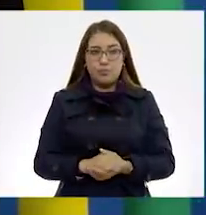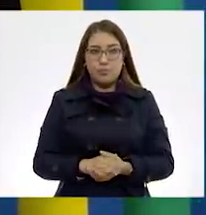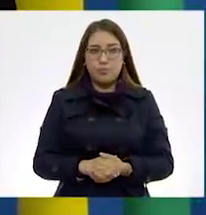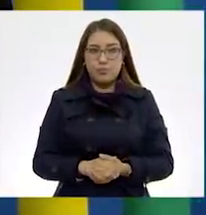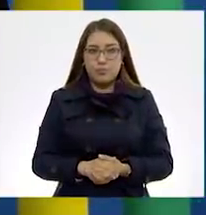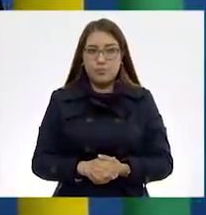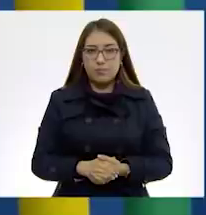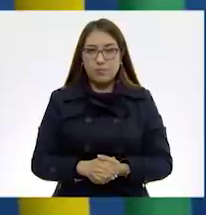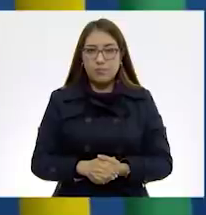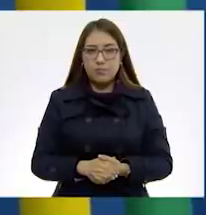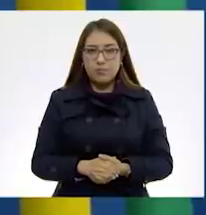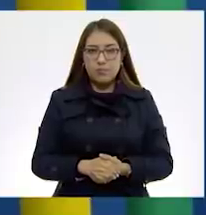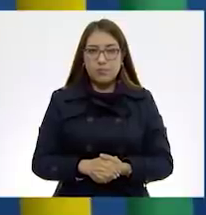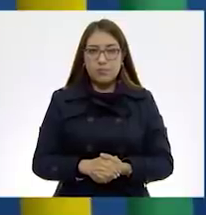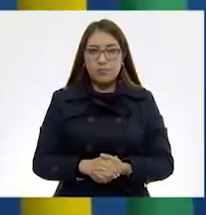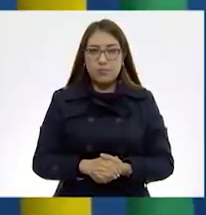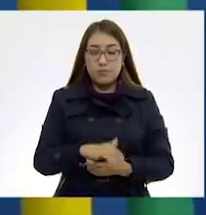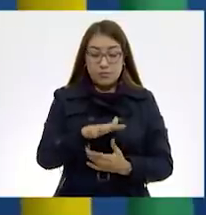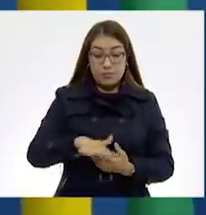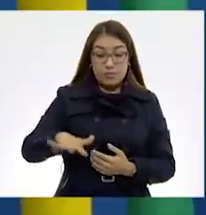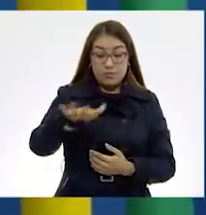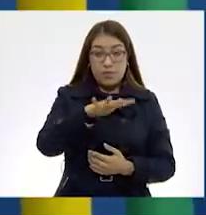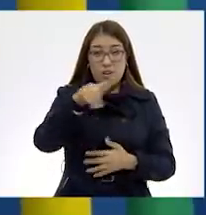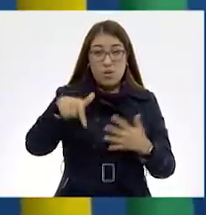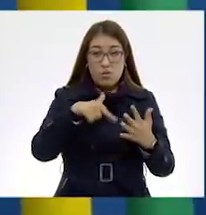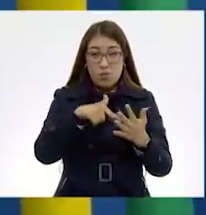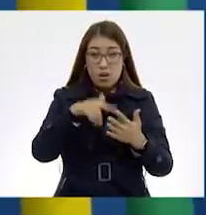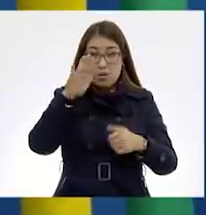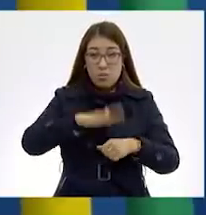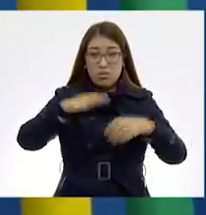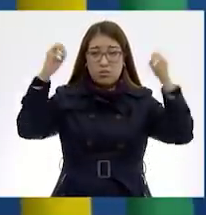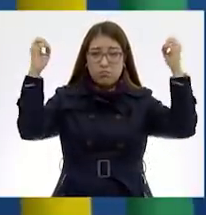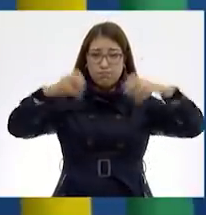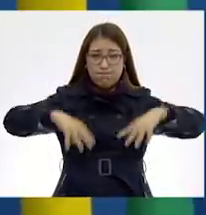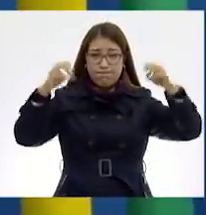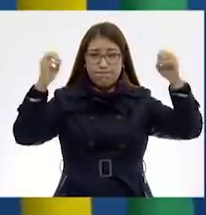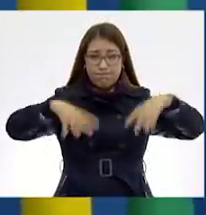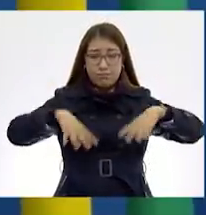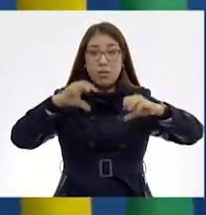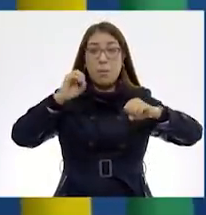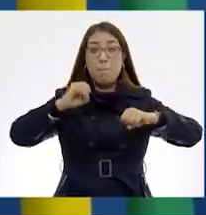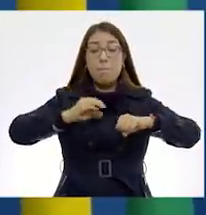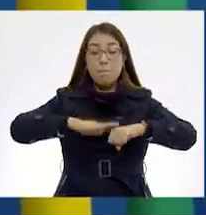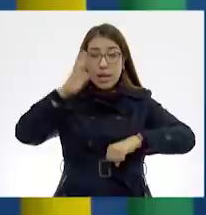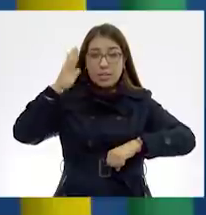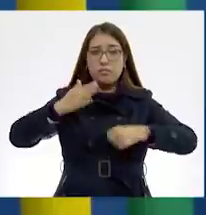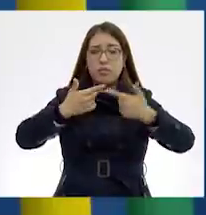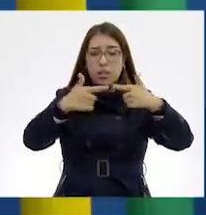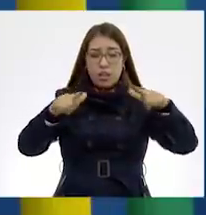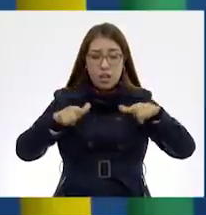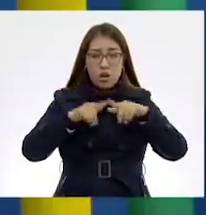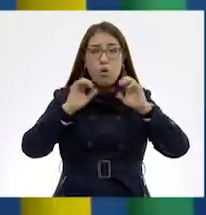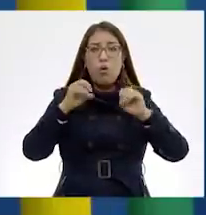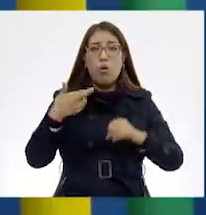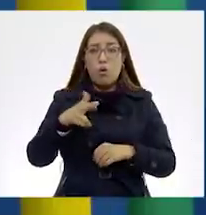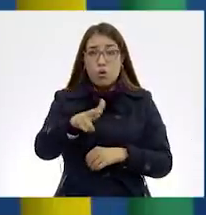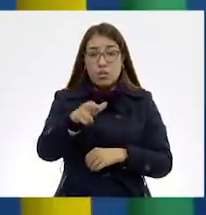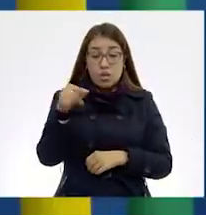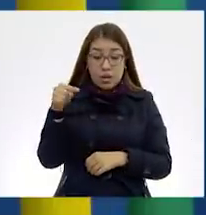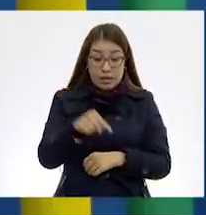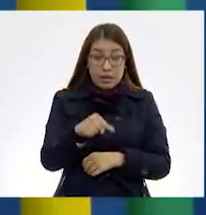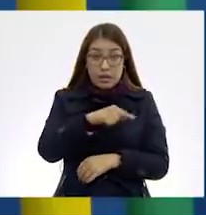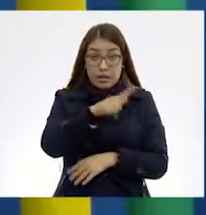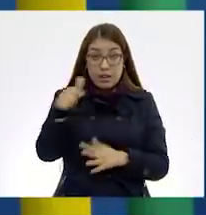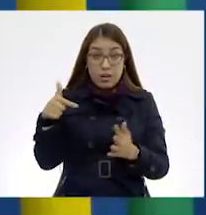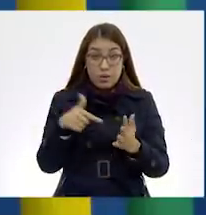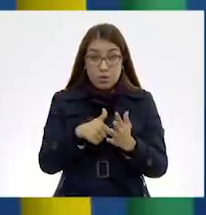que en los lugares donde llueve más, donde hay más ríos y lagos y en donde se encuentran mantos acuíferos, son sitios con